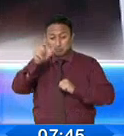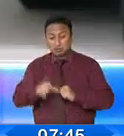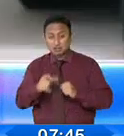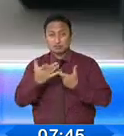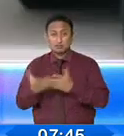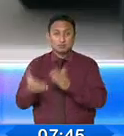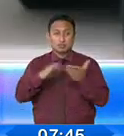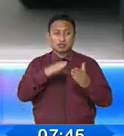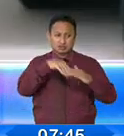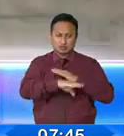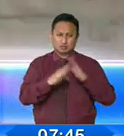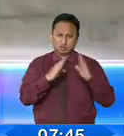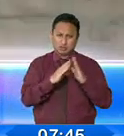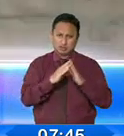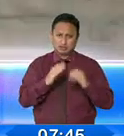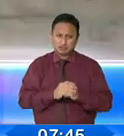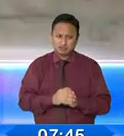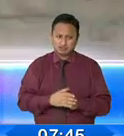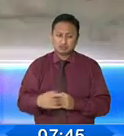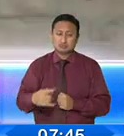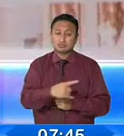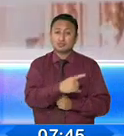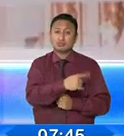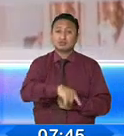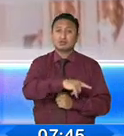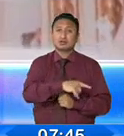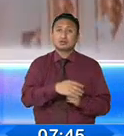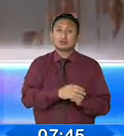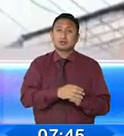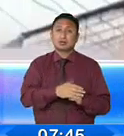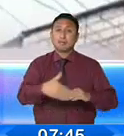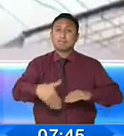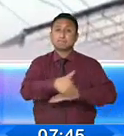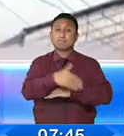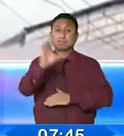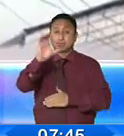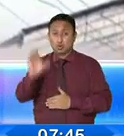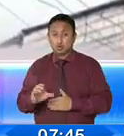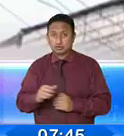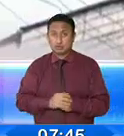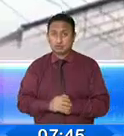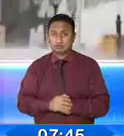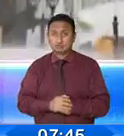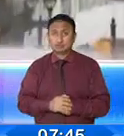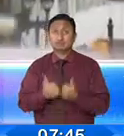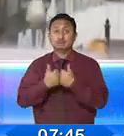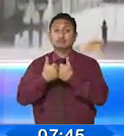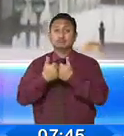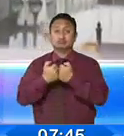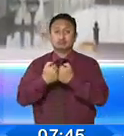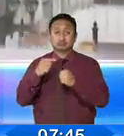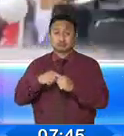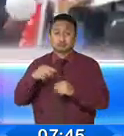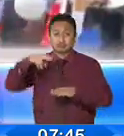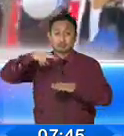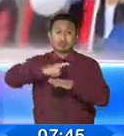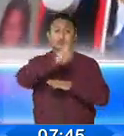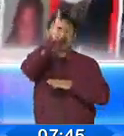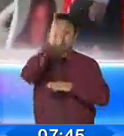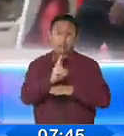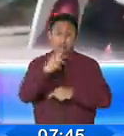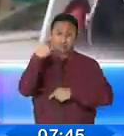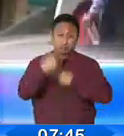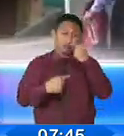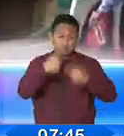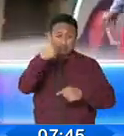dentro de su domicilio en una urbanización en la Vía La Costa. Su conviviente aseguró que había resbalado por las escaleras.